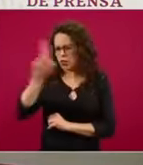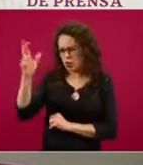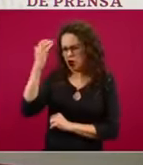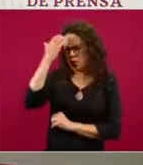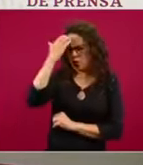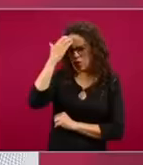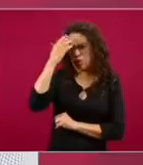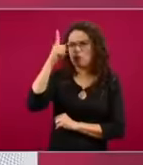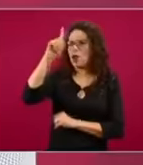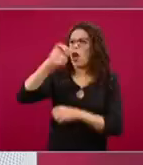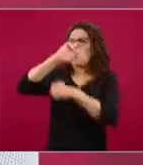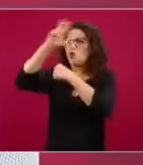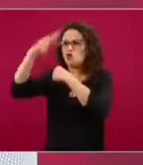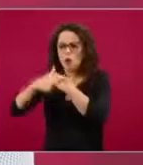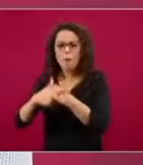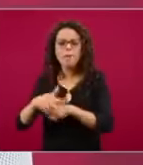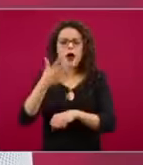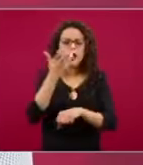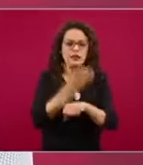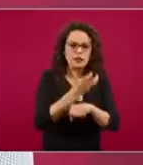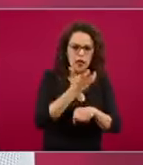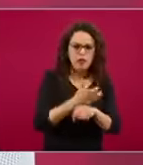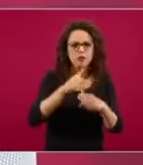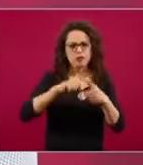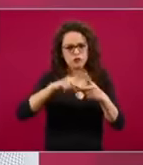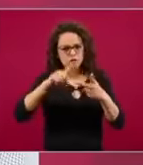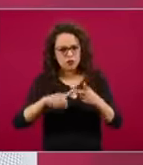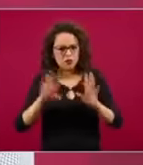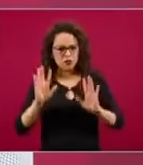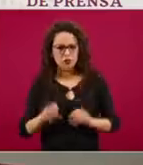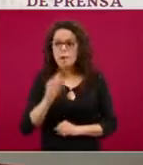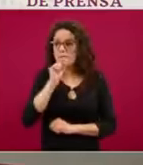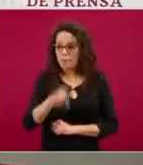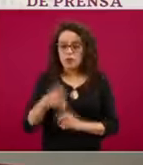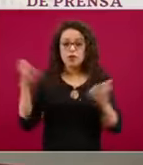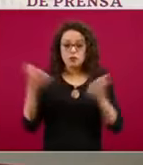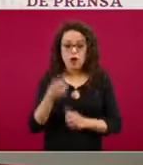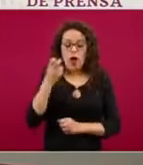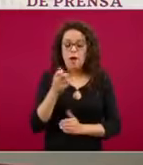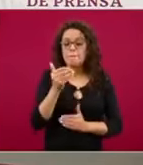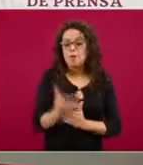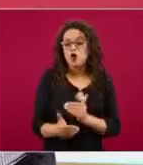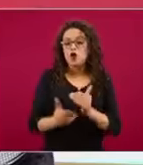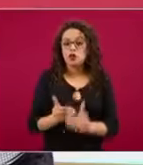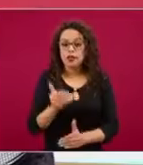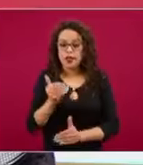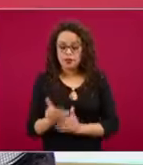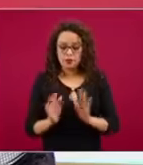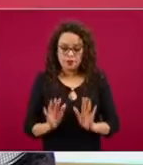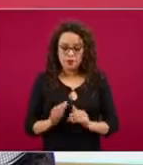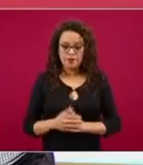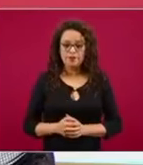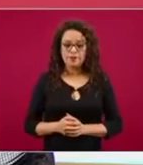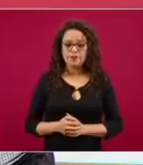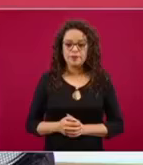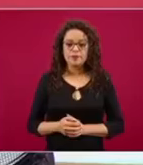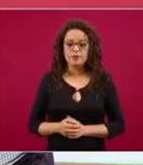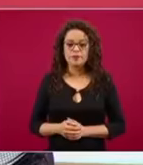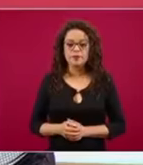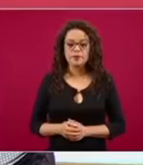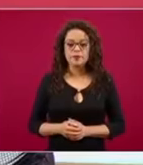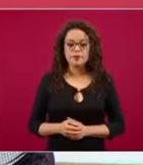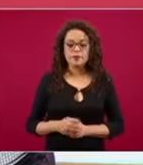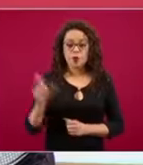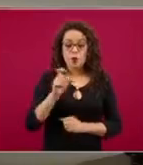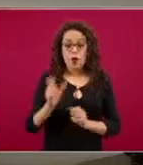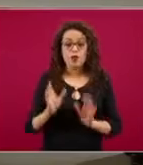en Europa y en Estados Unidos sobre todo, que también llevan a cabo estos procesos. Más allá de que estos procesos en su momento se den